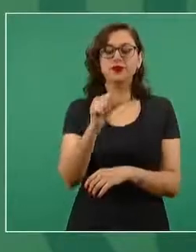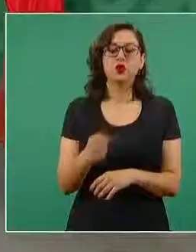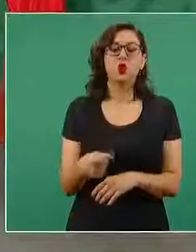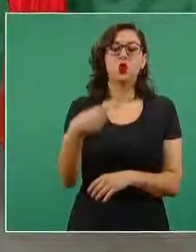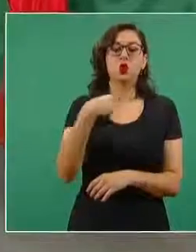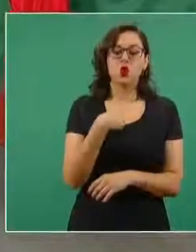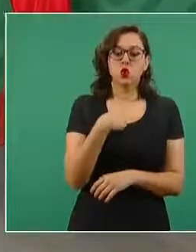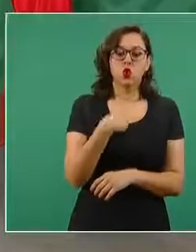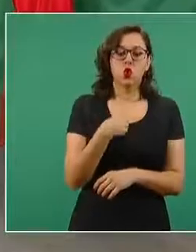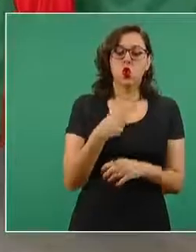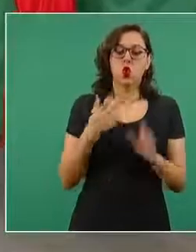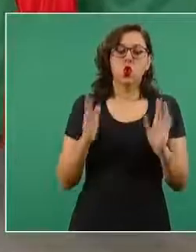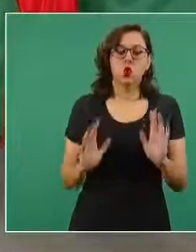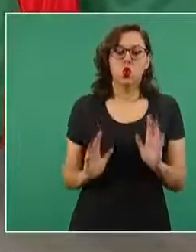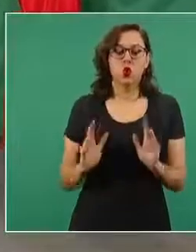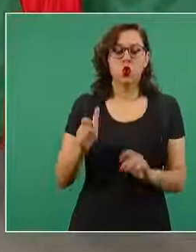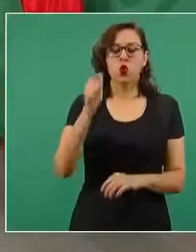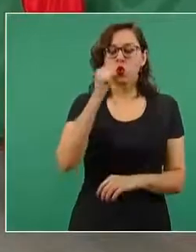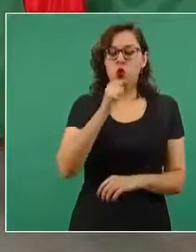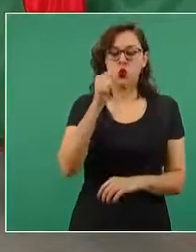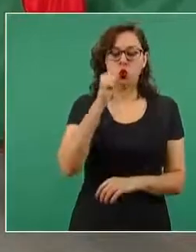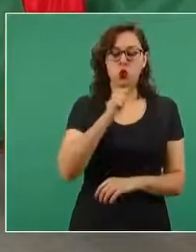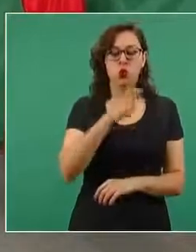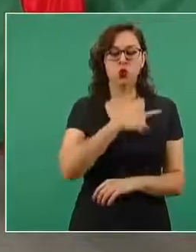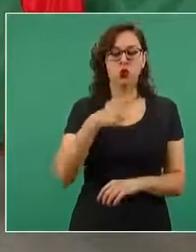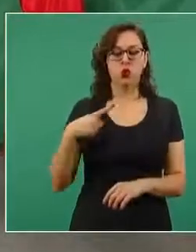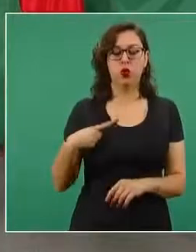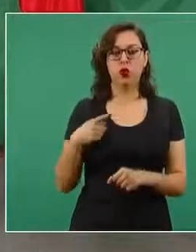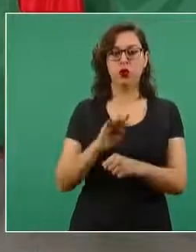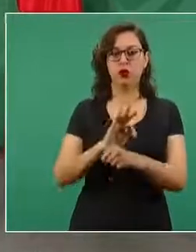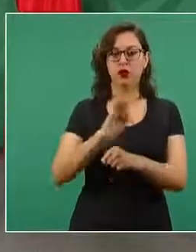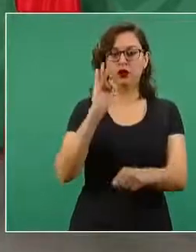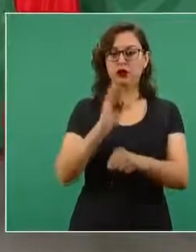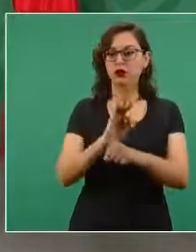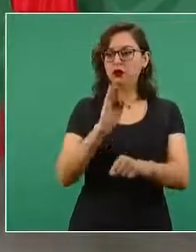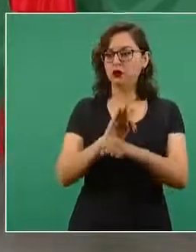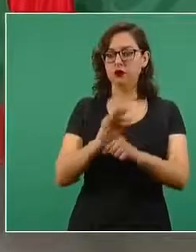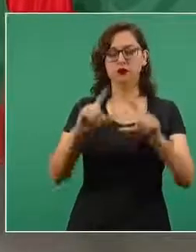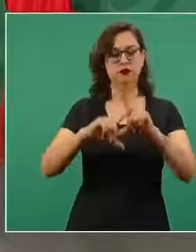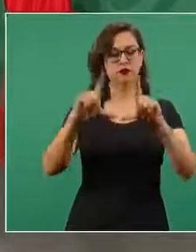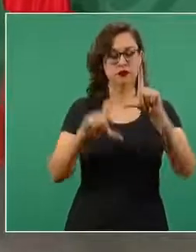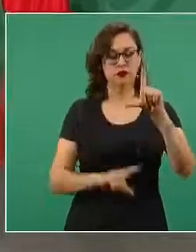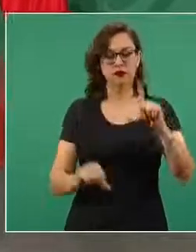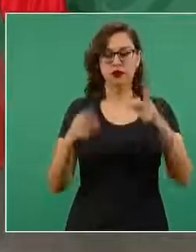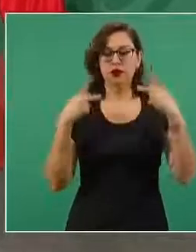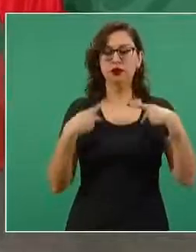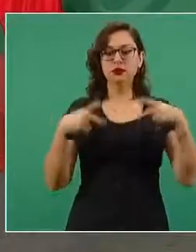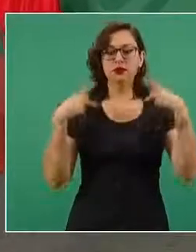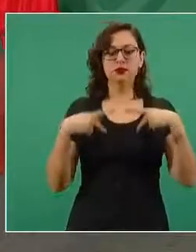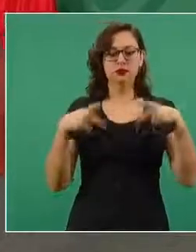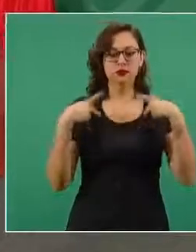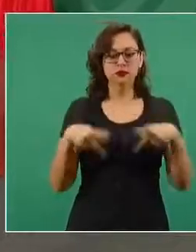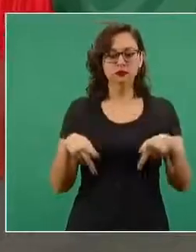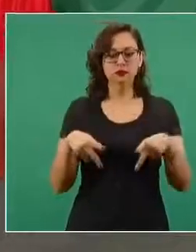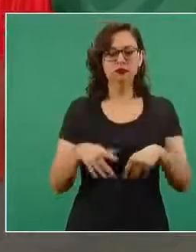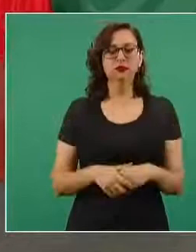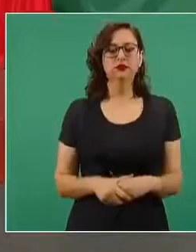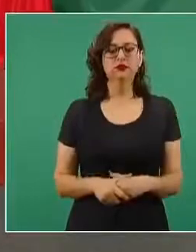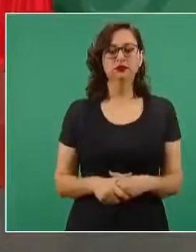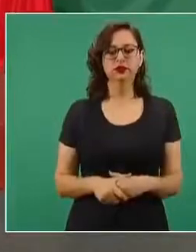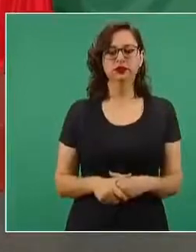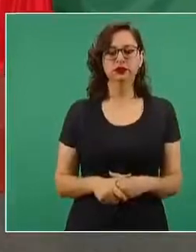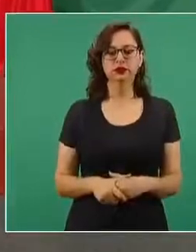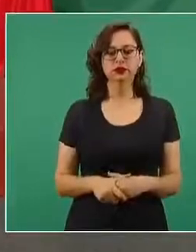hacer es defender siempre los intereses de la nación. En el caso de